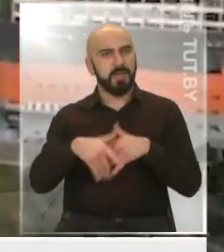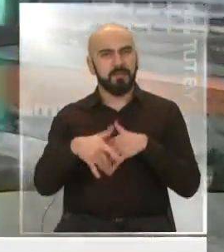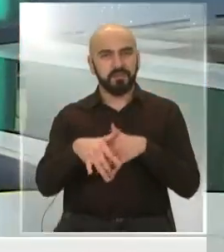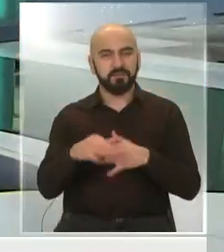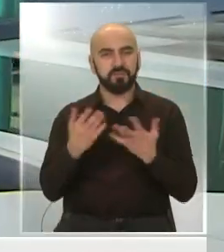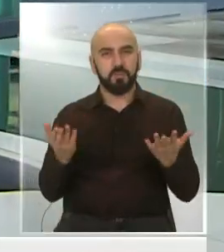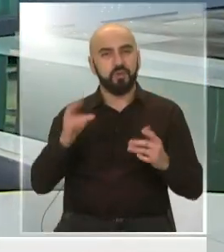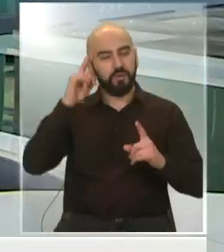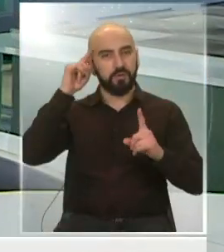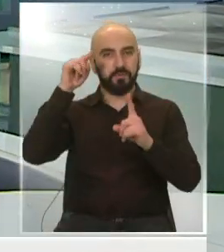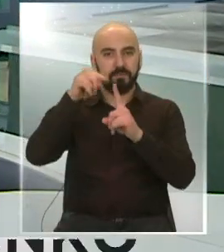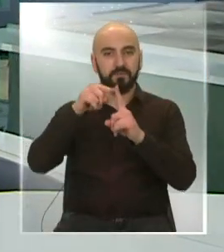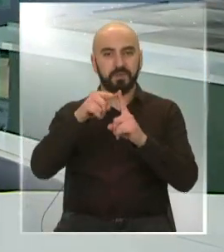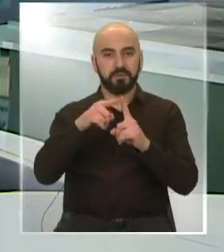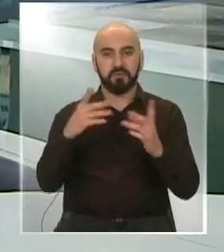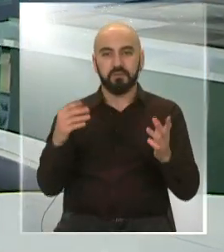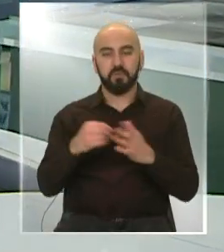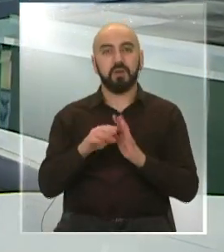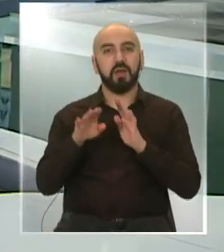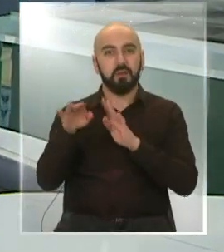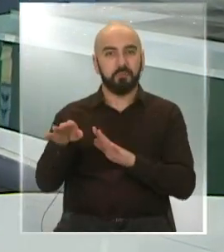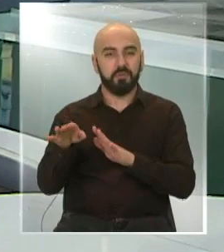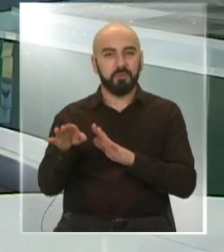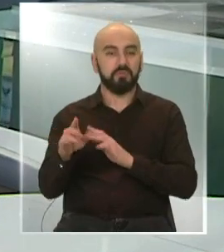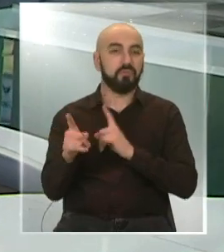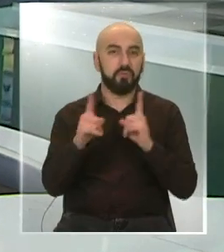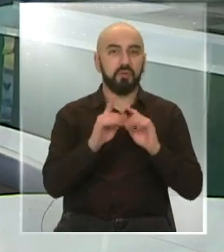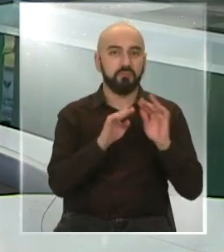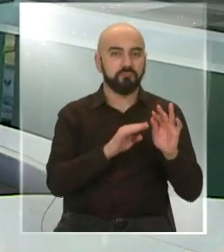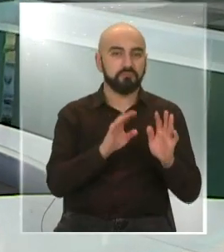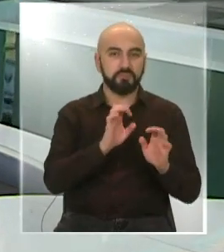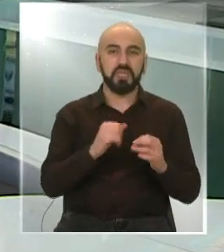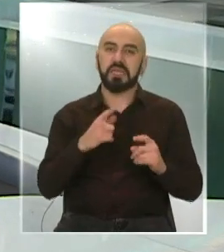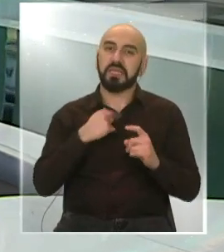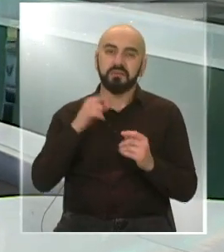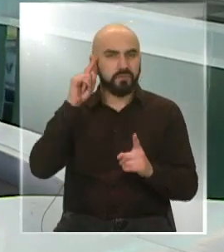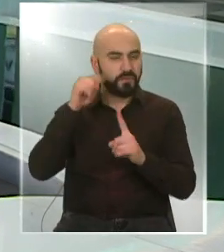un fin pro-Rusia o pro-Europa, es solo que se vaya Lukashenko, es